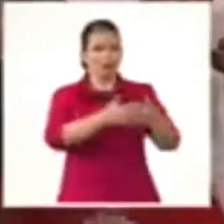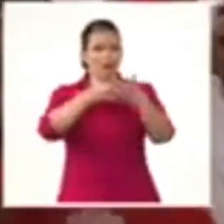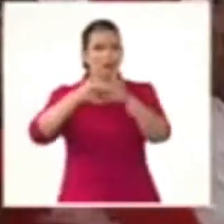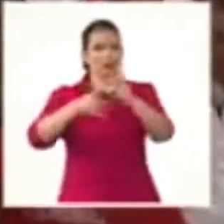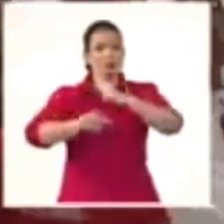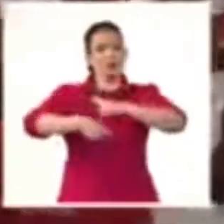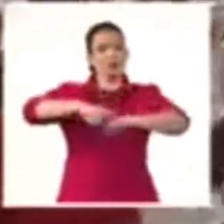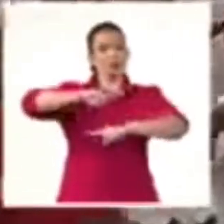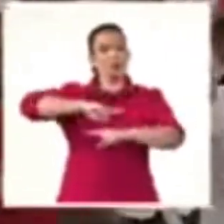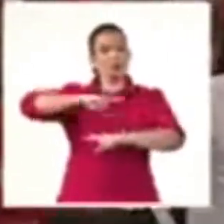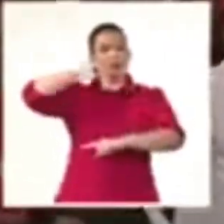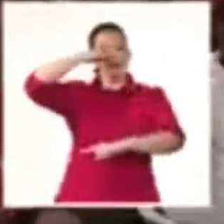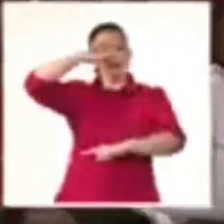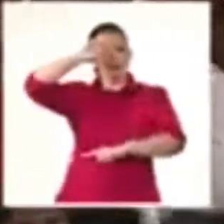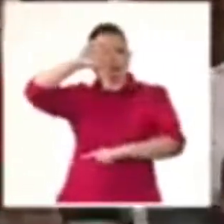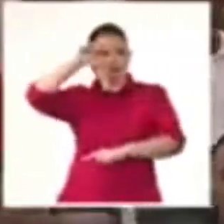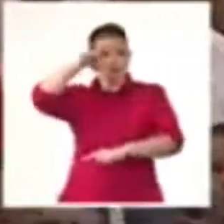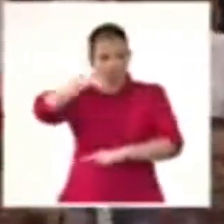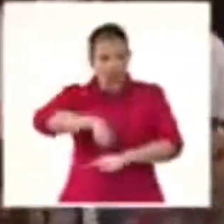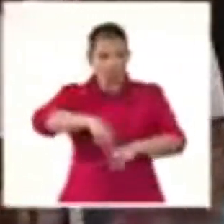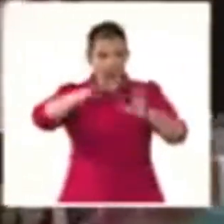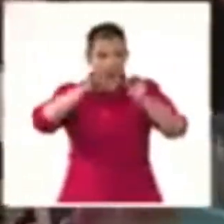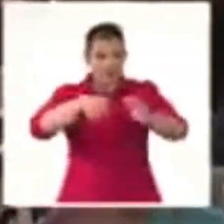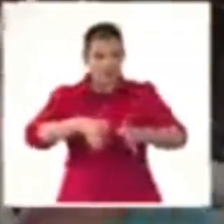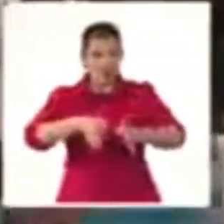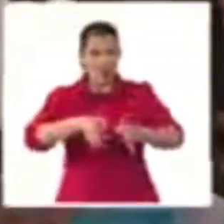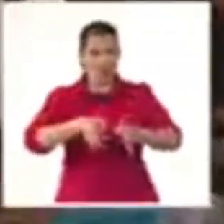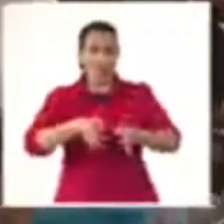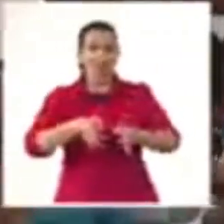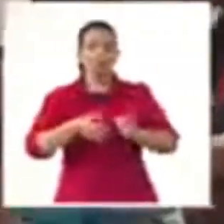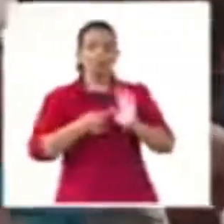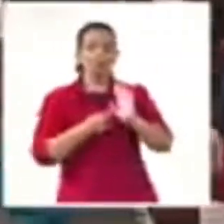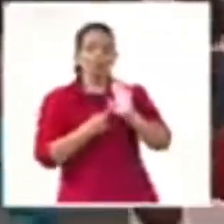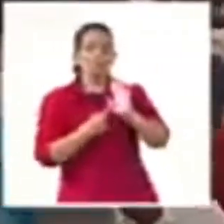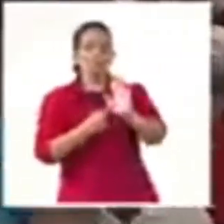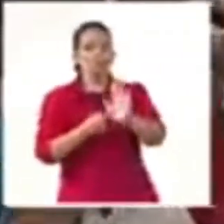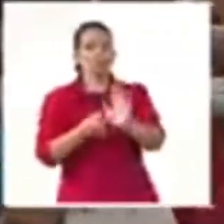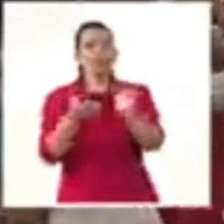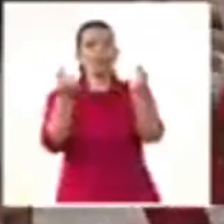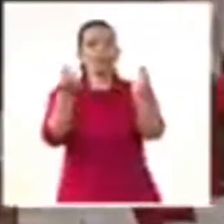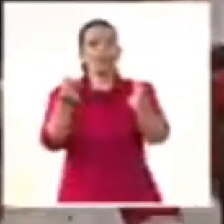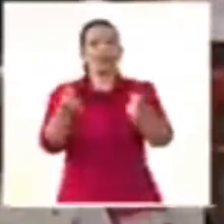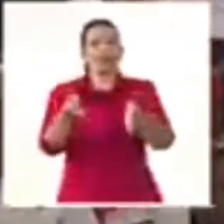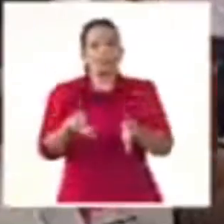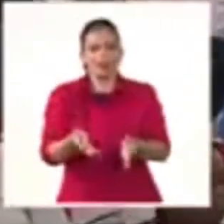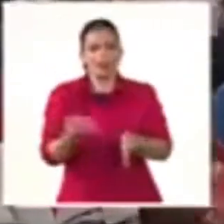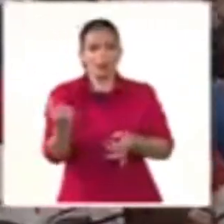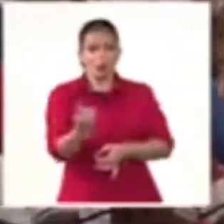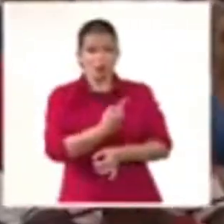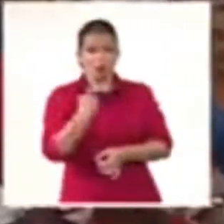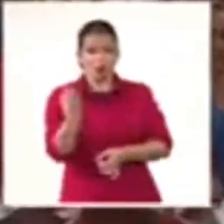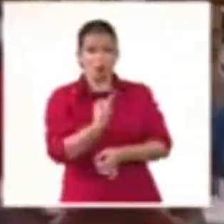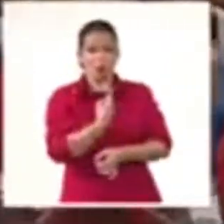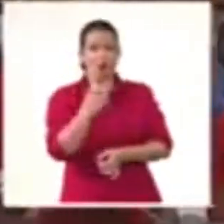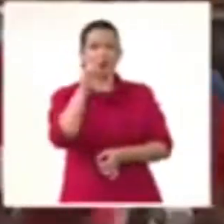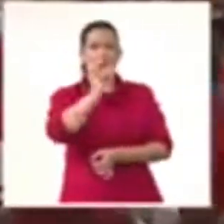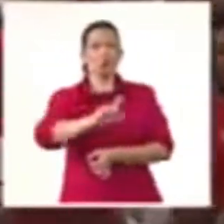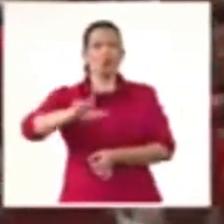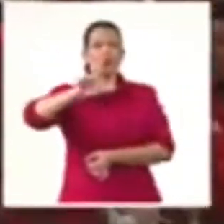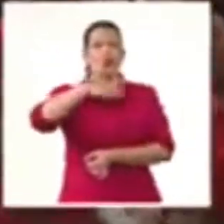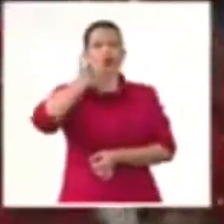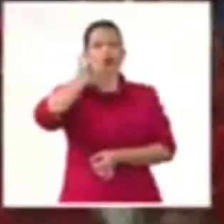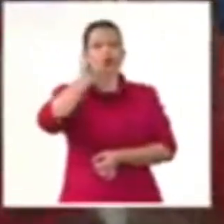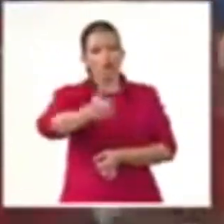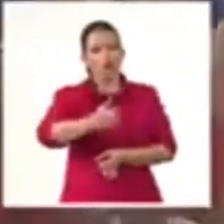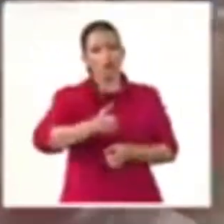nación, es ahora mismo la mejor prueba de que sí funciona el socialismo, porque aún bajo el fuego que